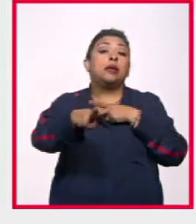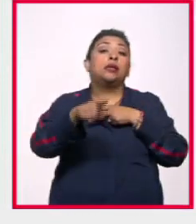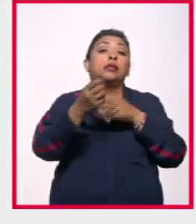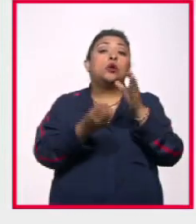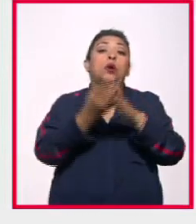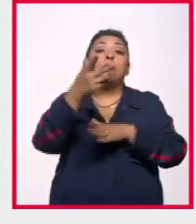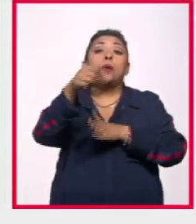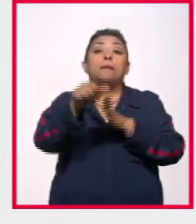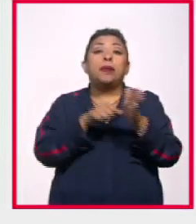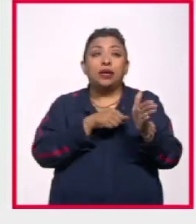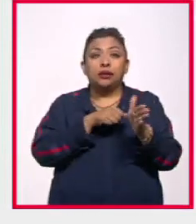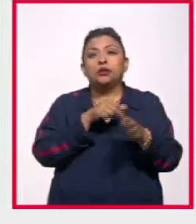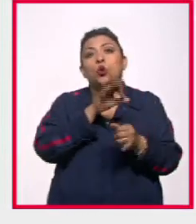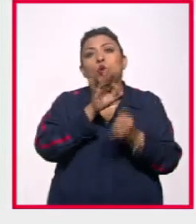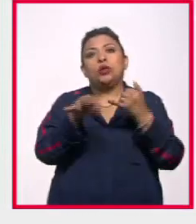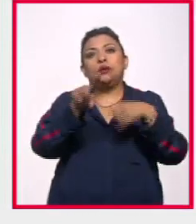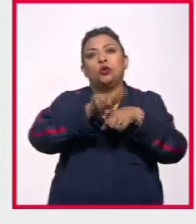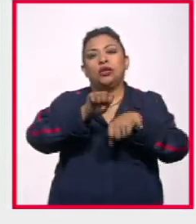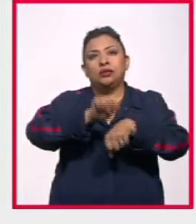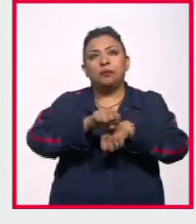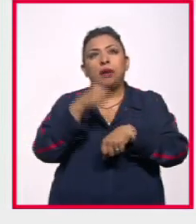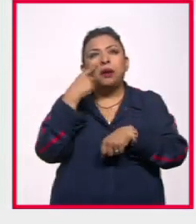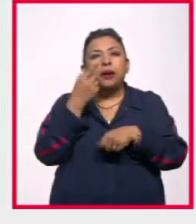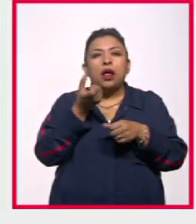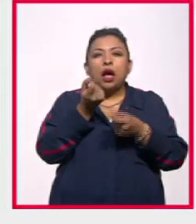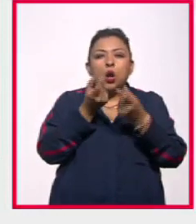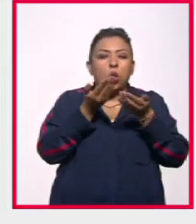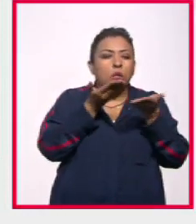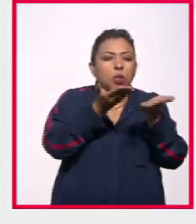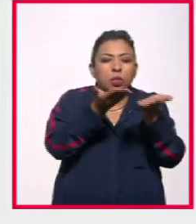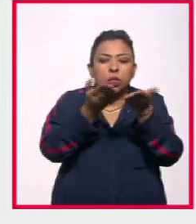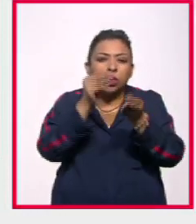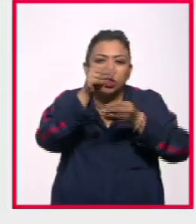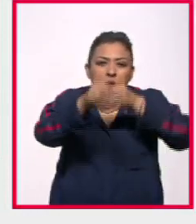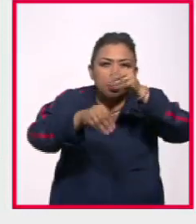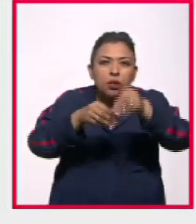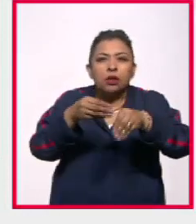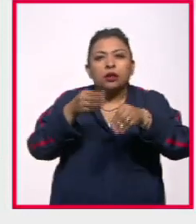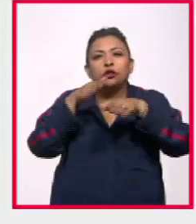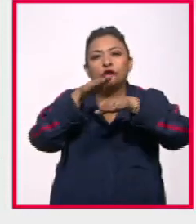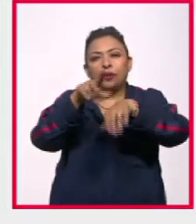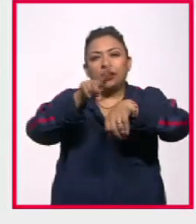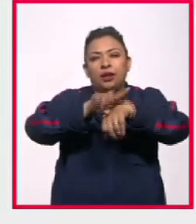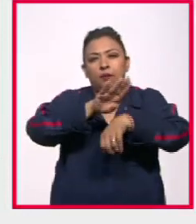el último día de la semana. Y vamos a recorrer algunos de los altares que ya están montando a propósito del Día de Muertos.